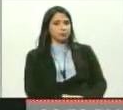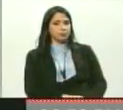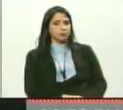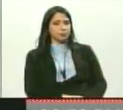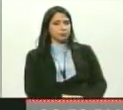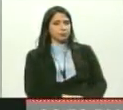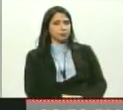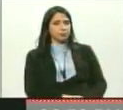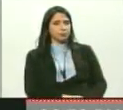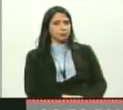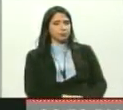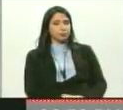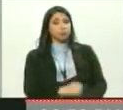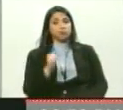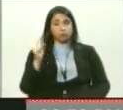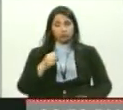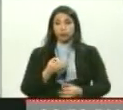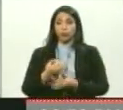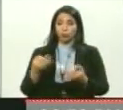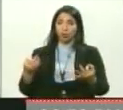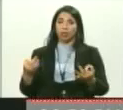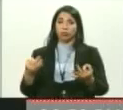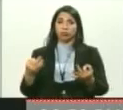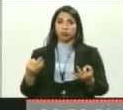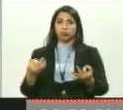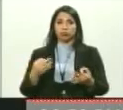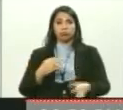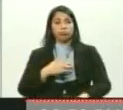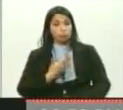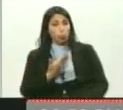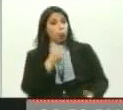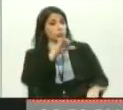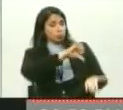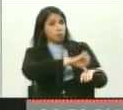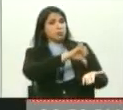correcto. Y además, bueno, y eso pudo haber sido el epicentro, pues.